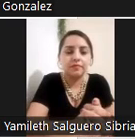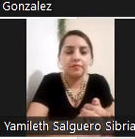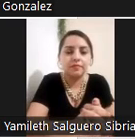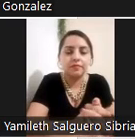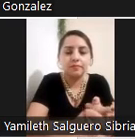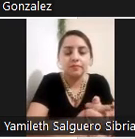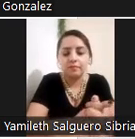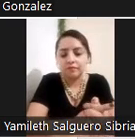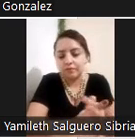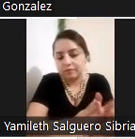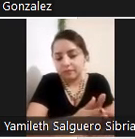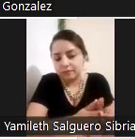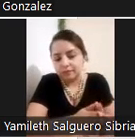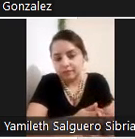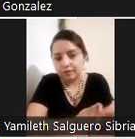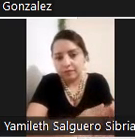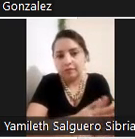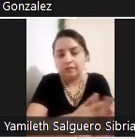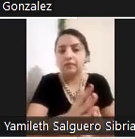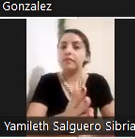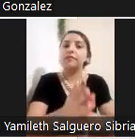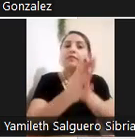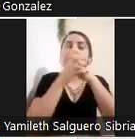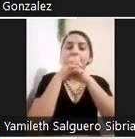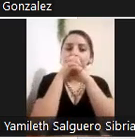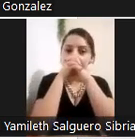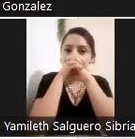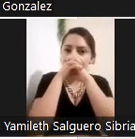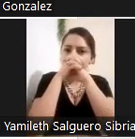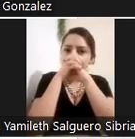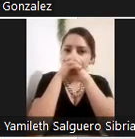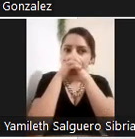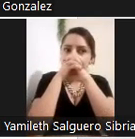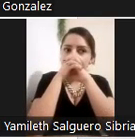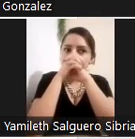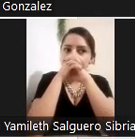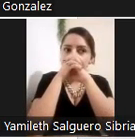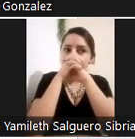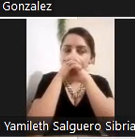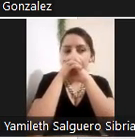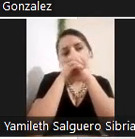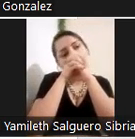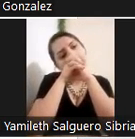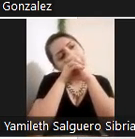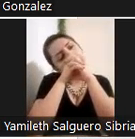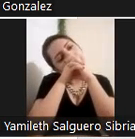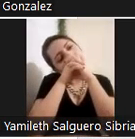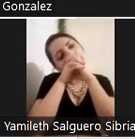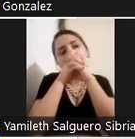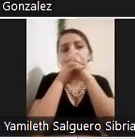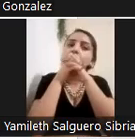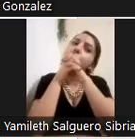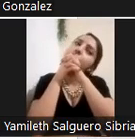lo sabemos que el tráfico web que un sitio genera más del 50% proviene a veces de